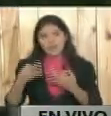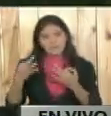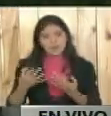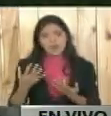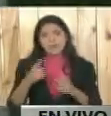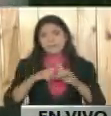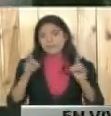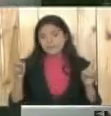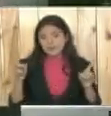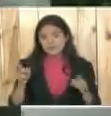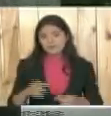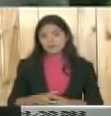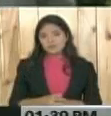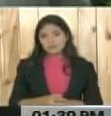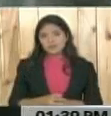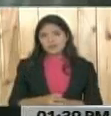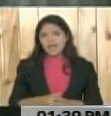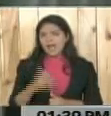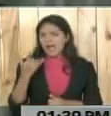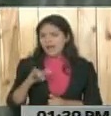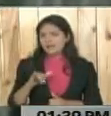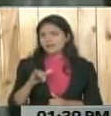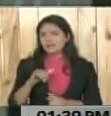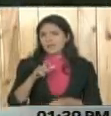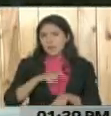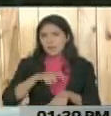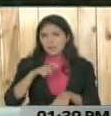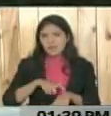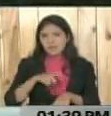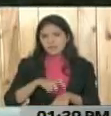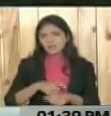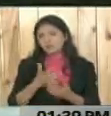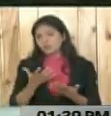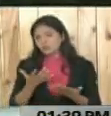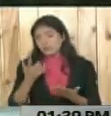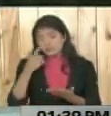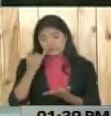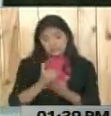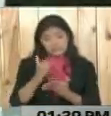que ha pasado por momentos de prueba.